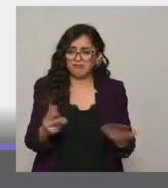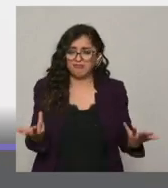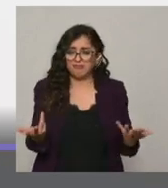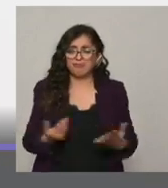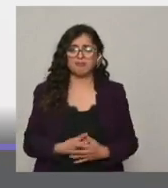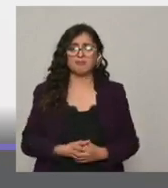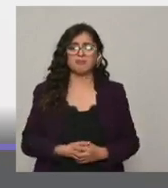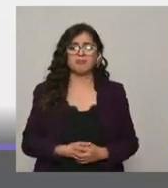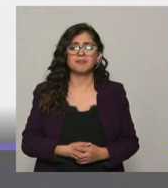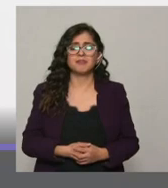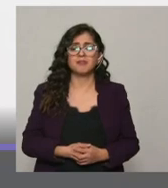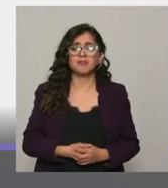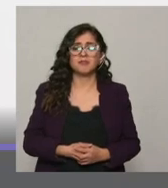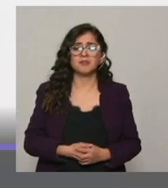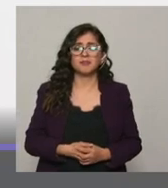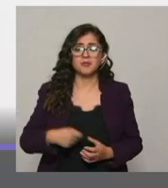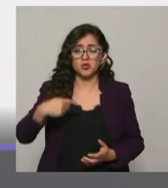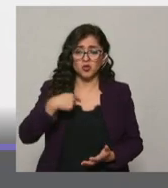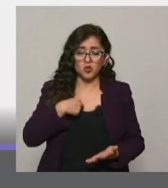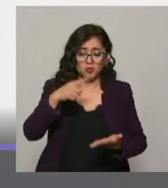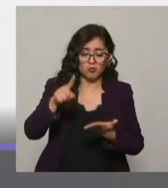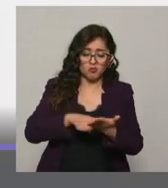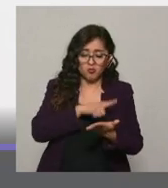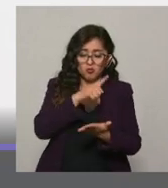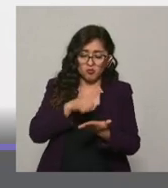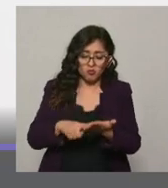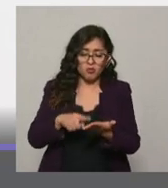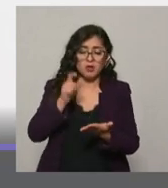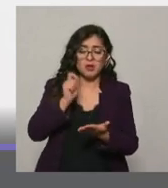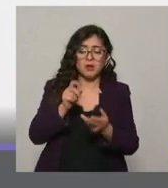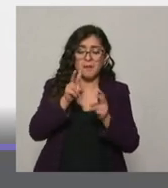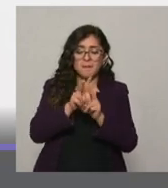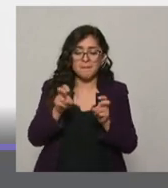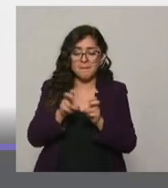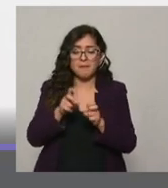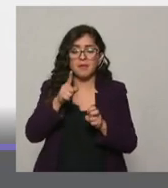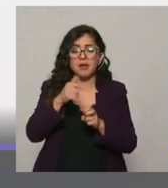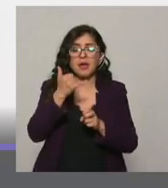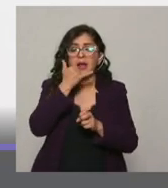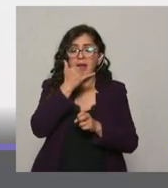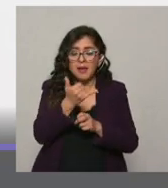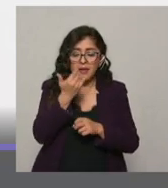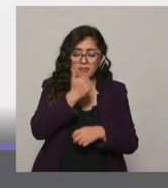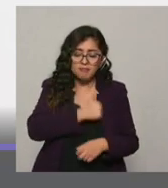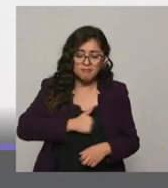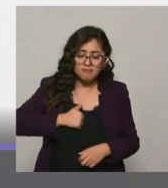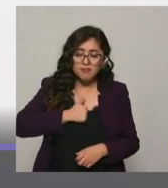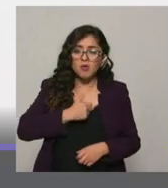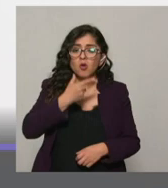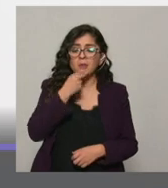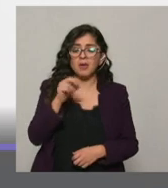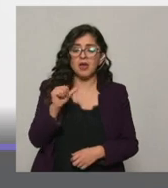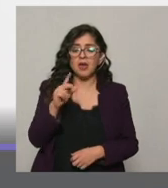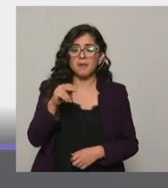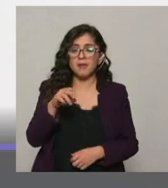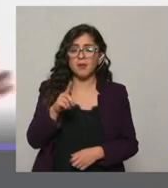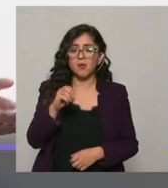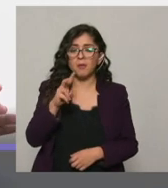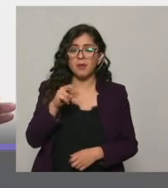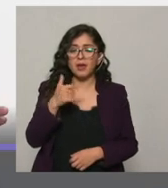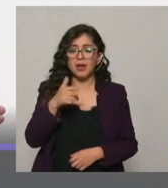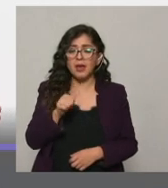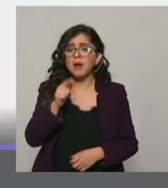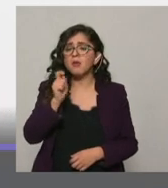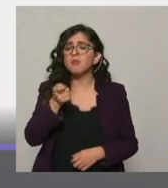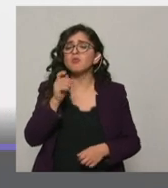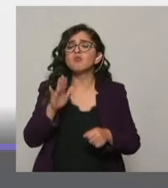Lo repruebo, yo pongo un tema ahí de lamento lo que pasó con Armando Vega, pero ¿por qué nada